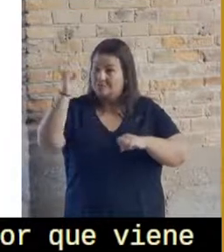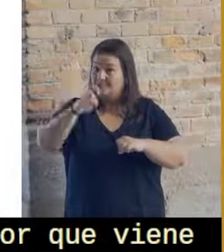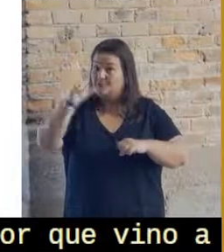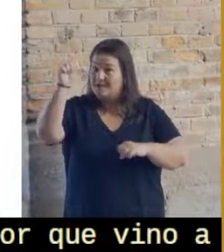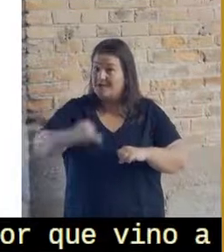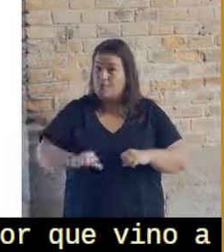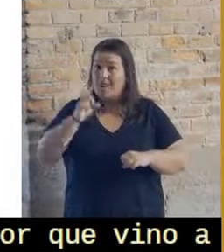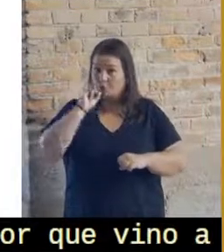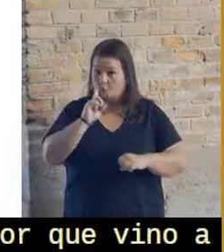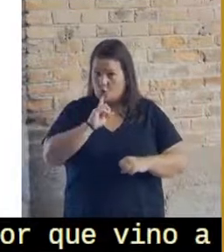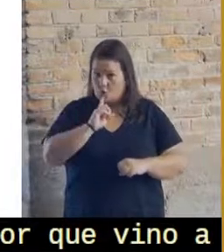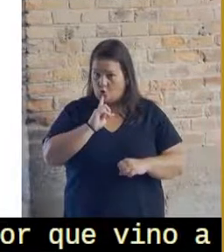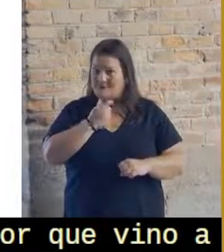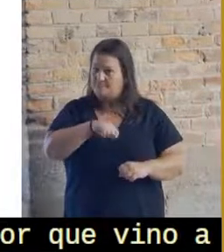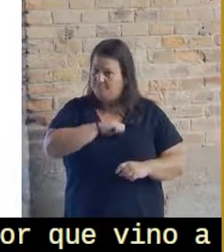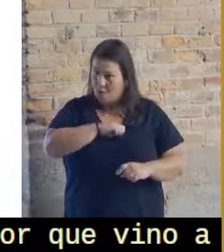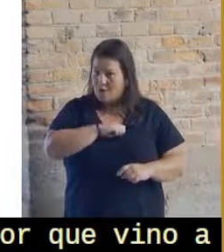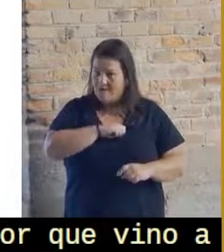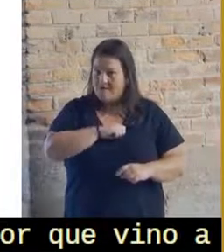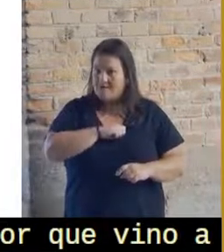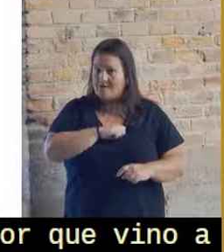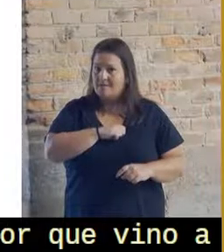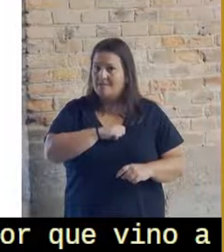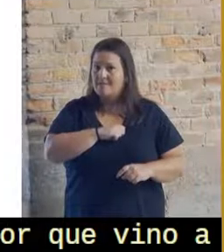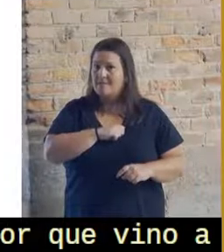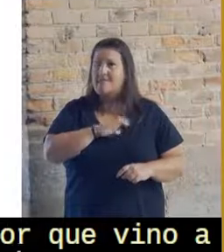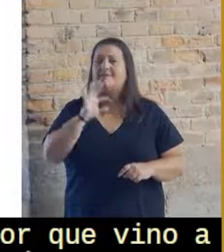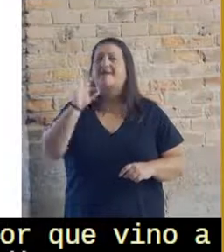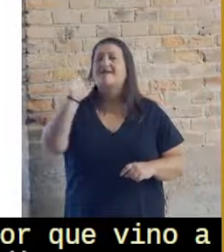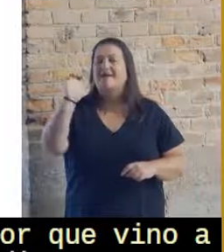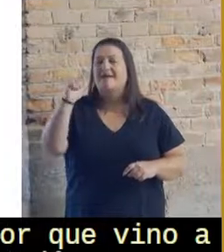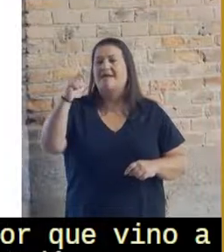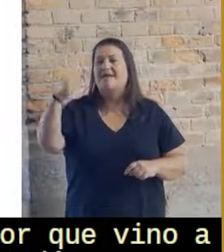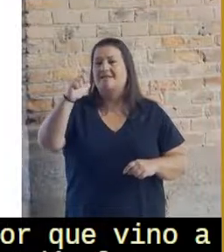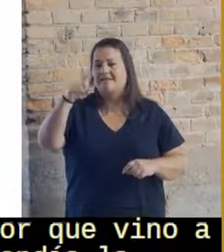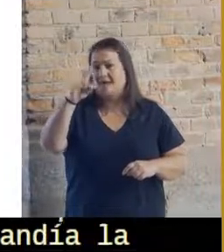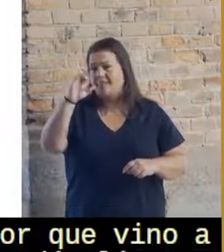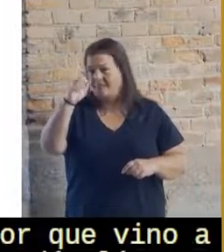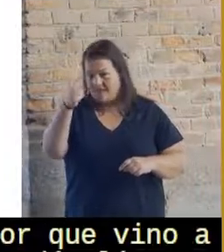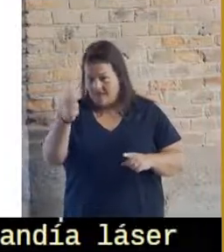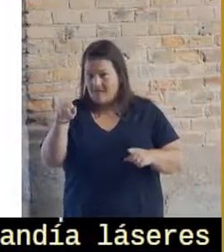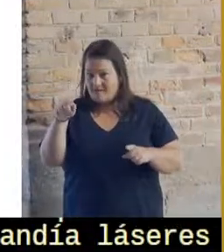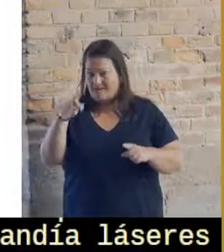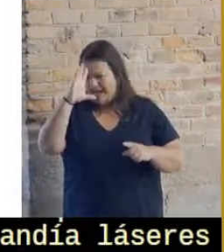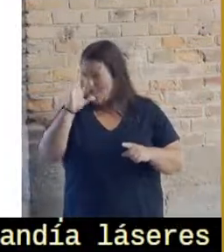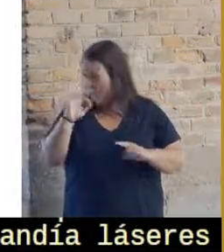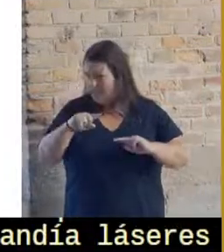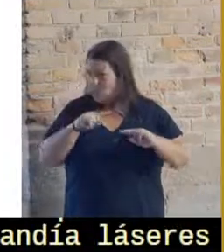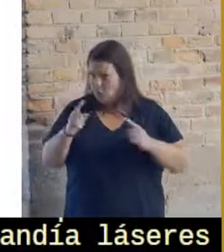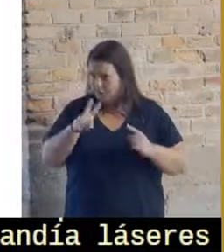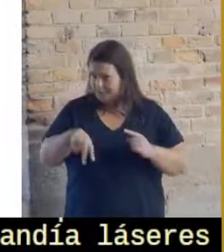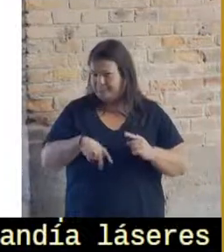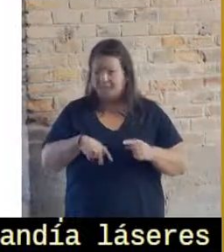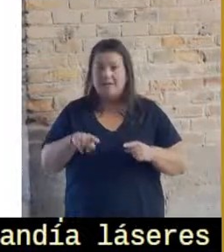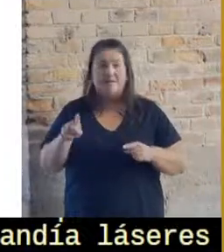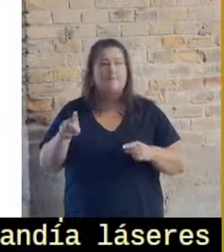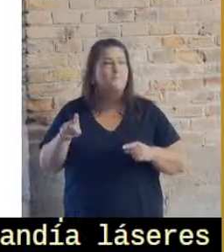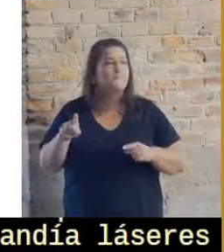película de sordo española chandía de chandía creo que es